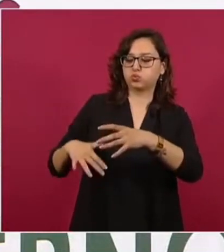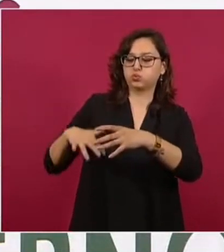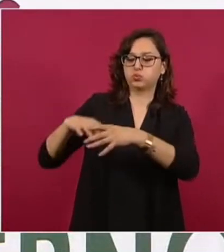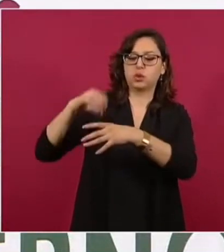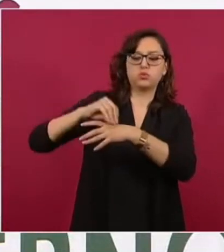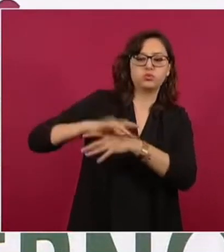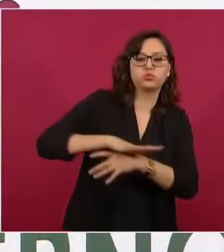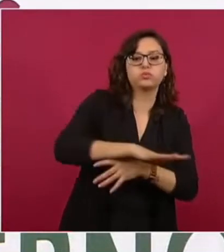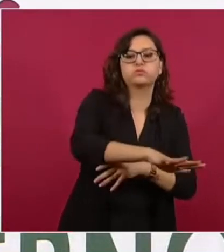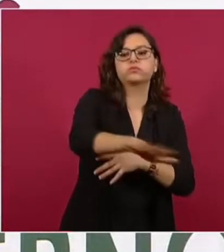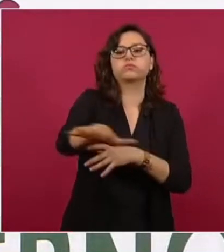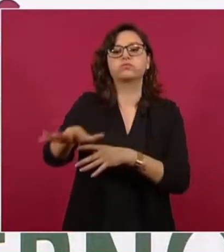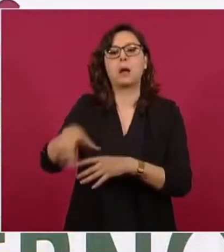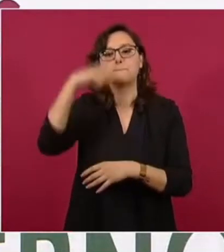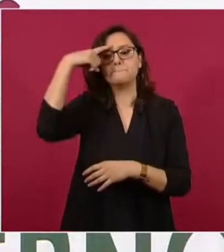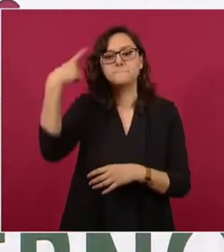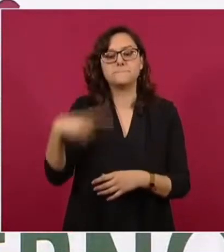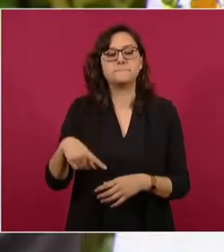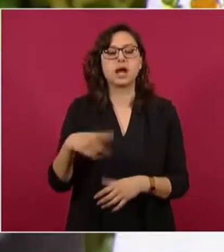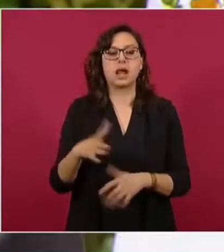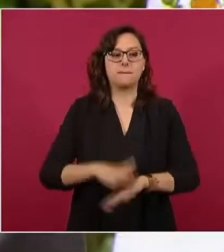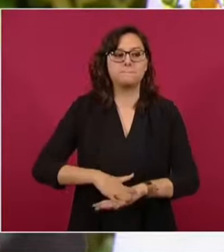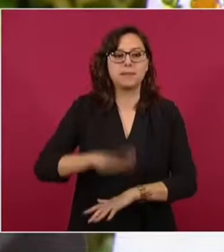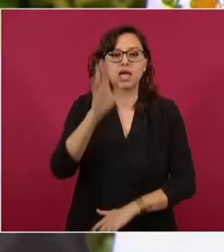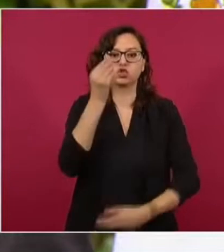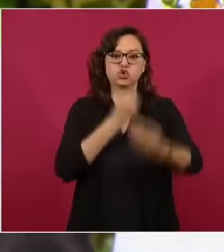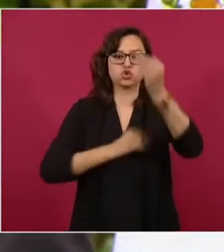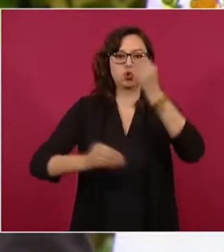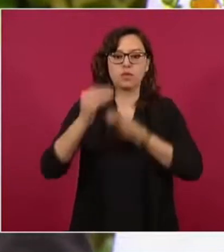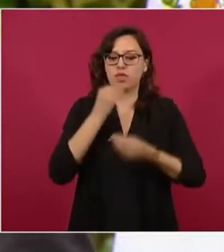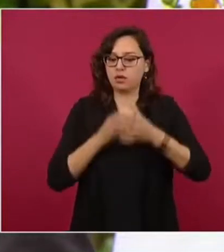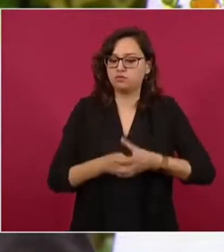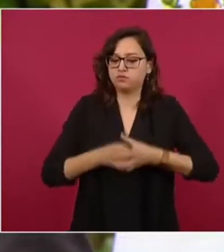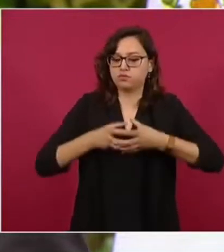alimentos. Ahora, como ha quedado de